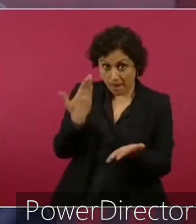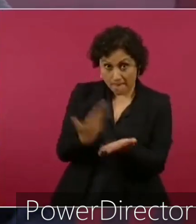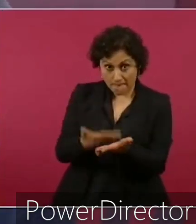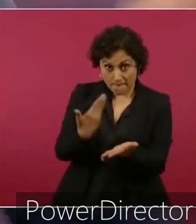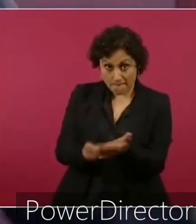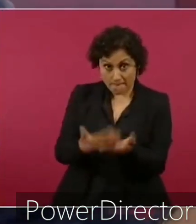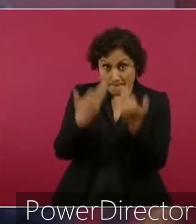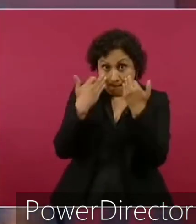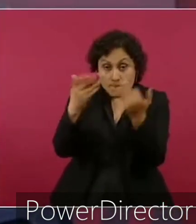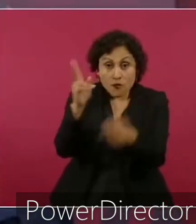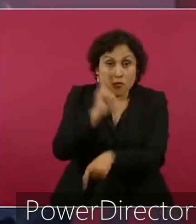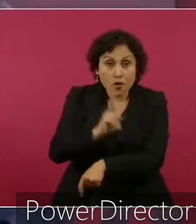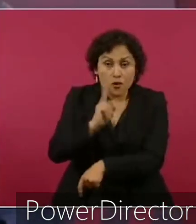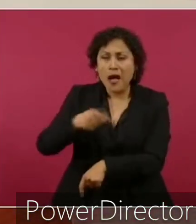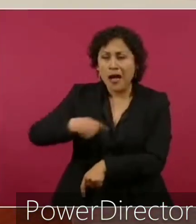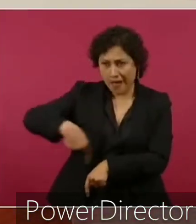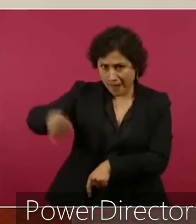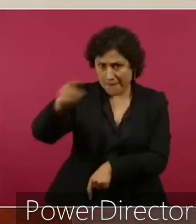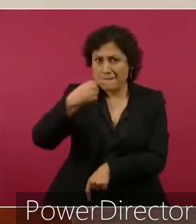Pero no,